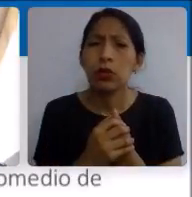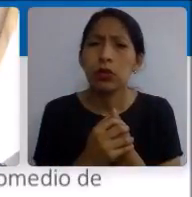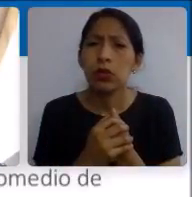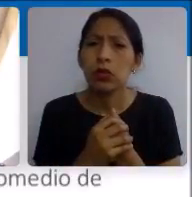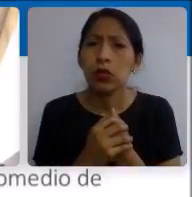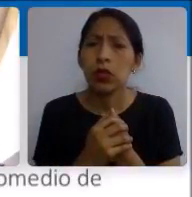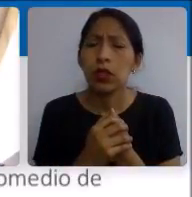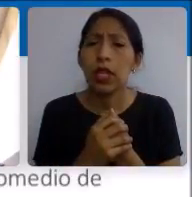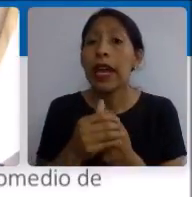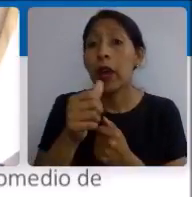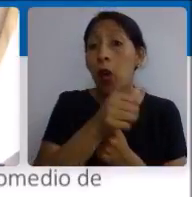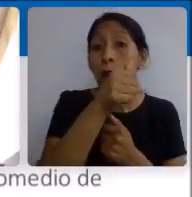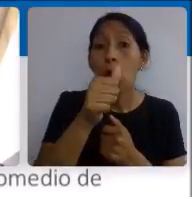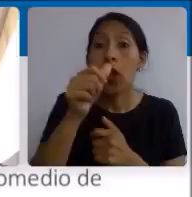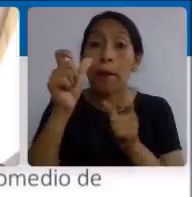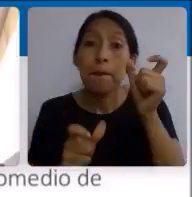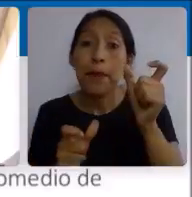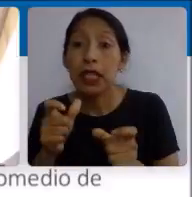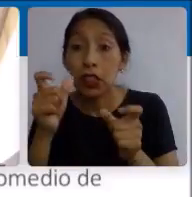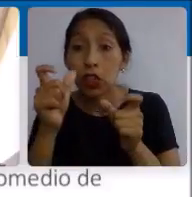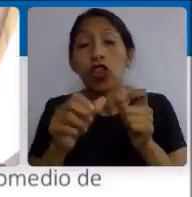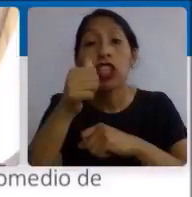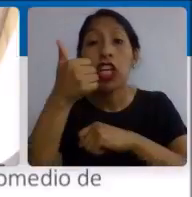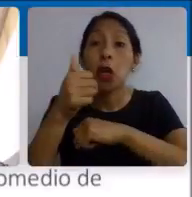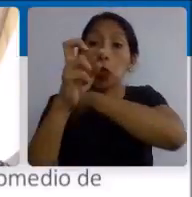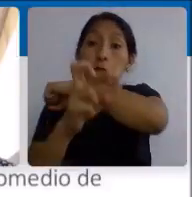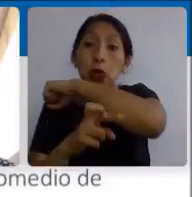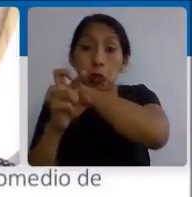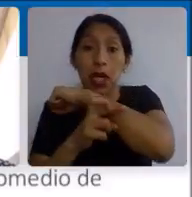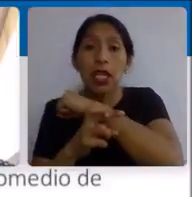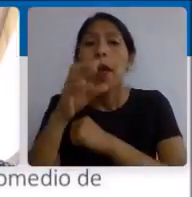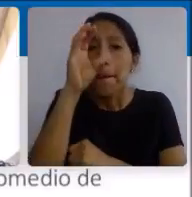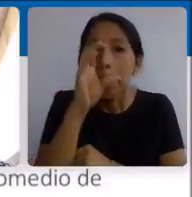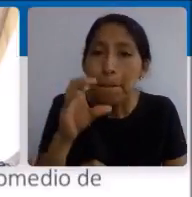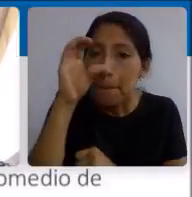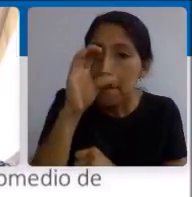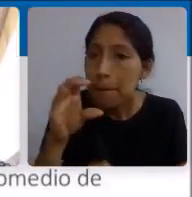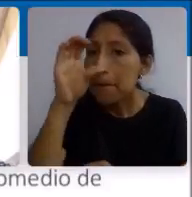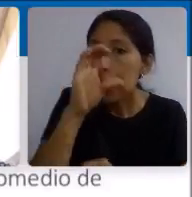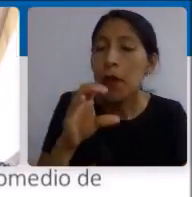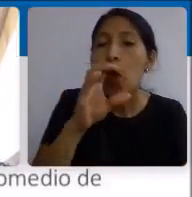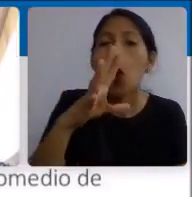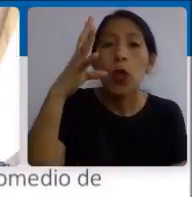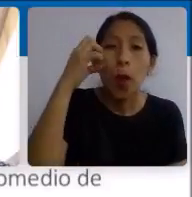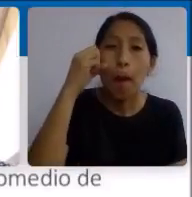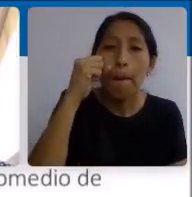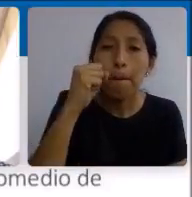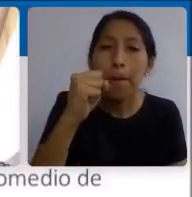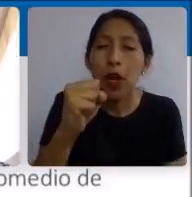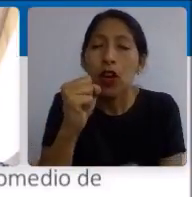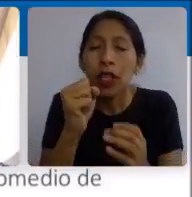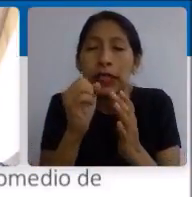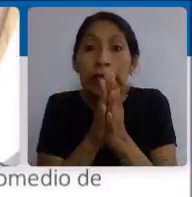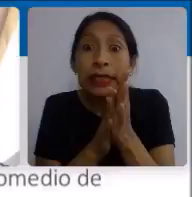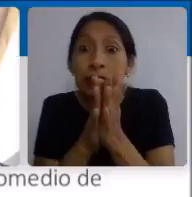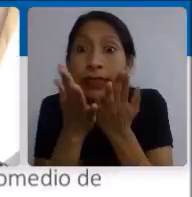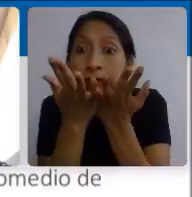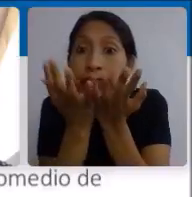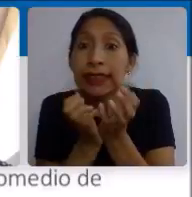en muchos clientes o muchos viajeros en otros países están en búsqueda de un viaje con sentido, de un